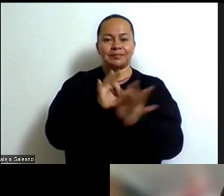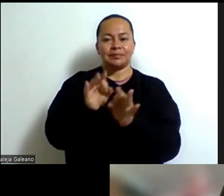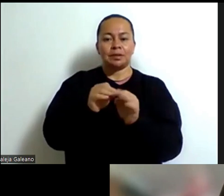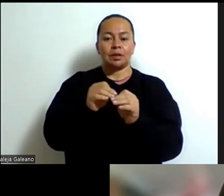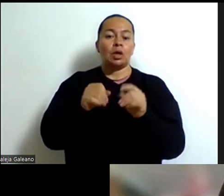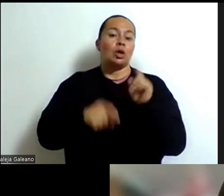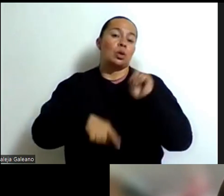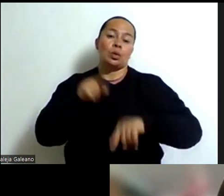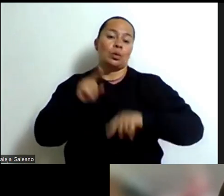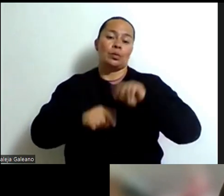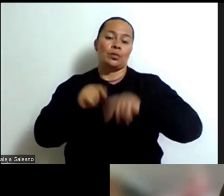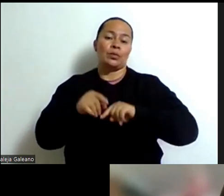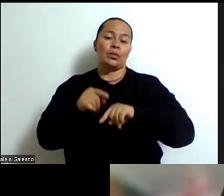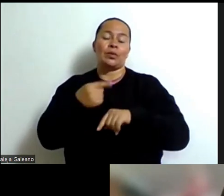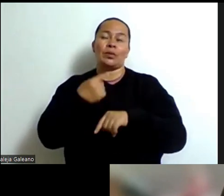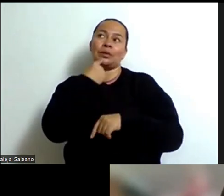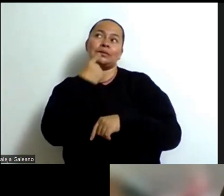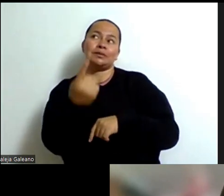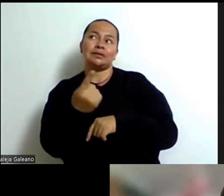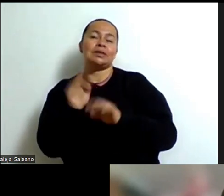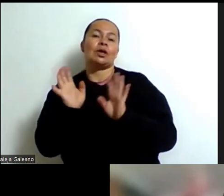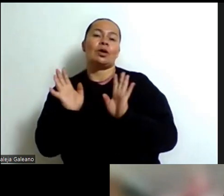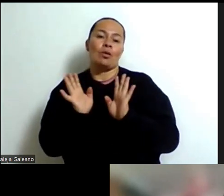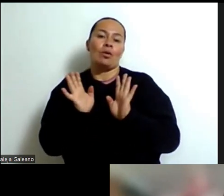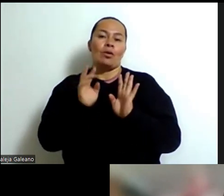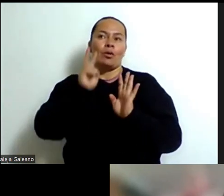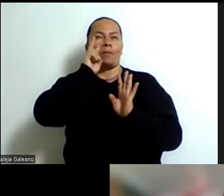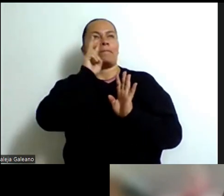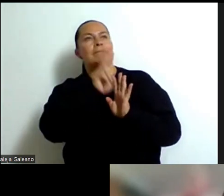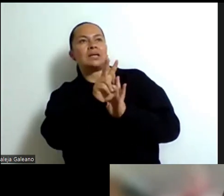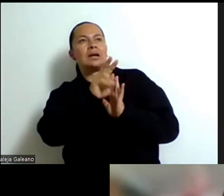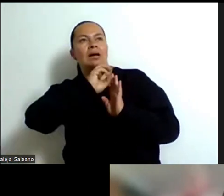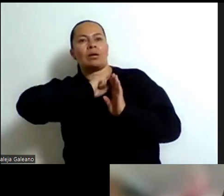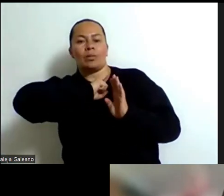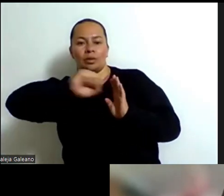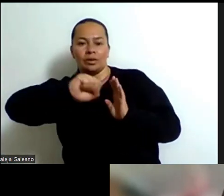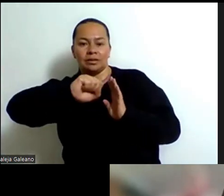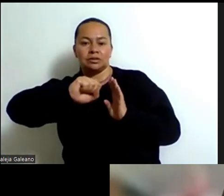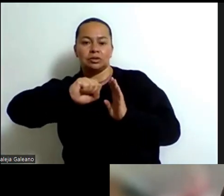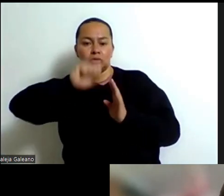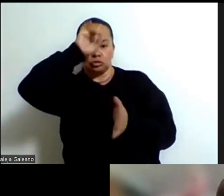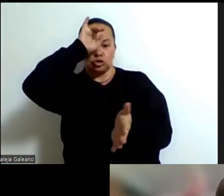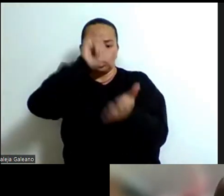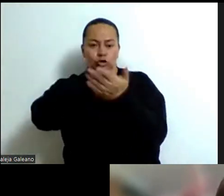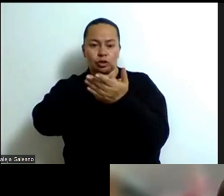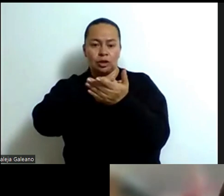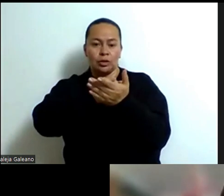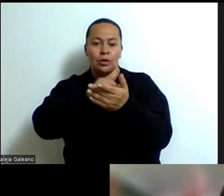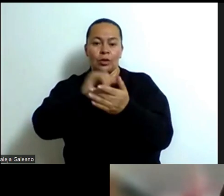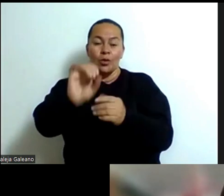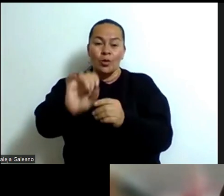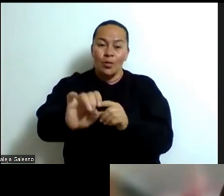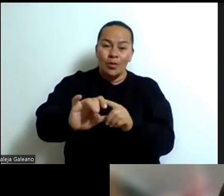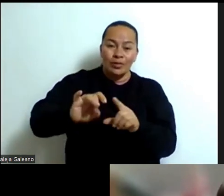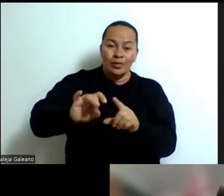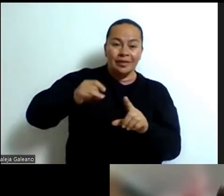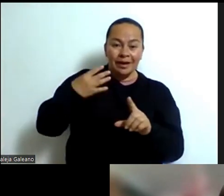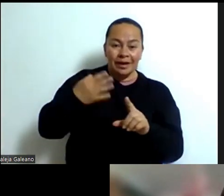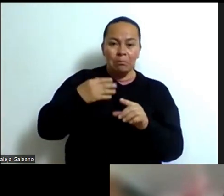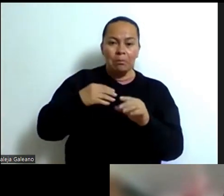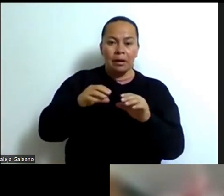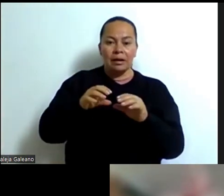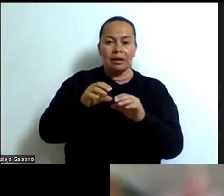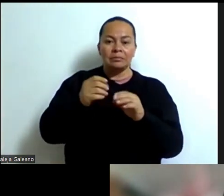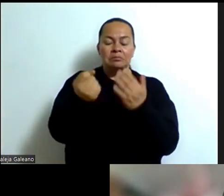que lo haya mirado como derecho y creo que ahí nos queda para nuestro bloque de preguntas